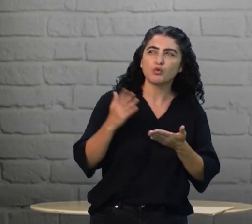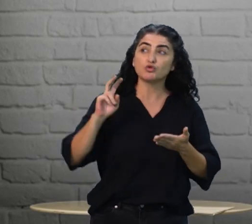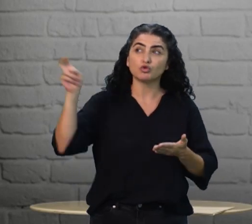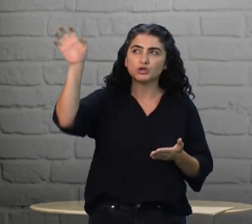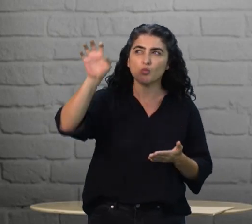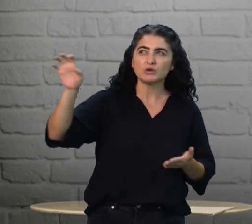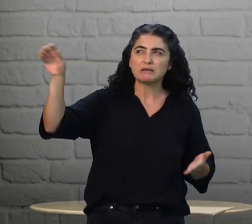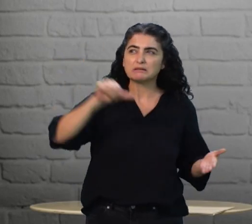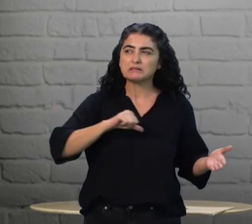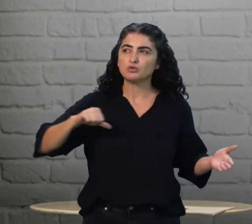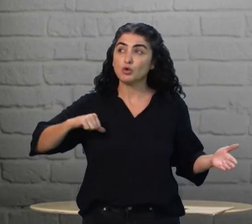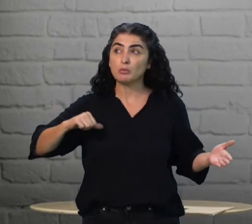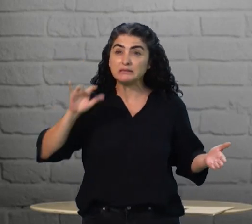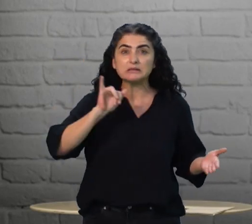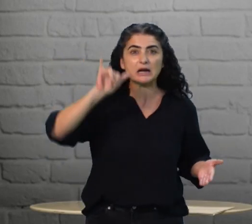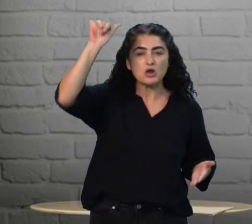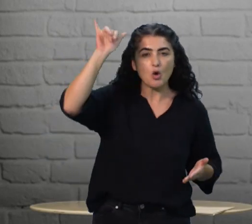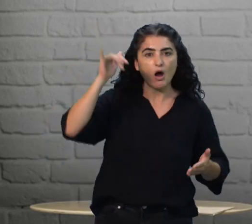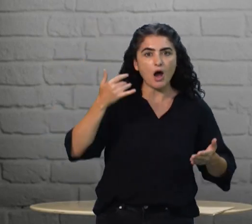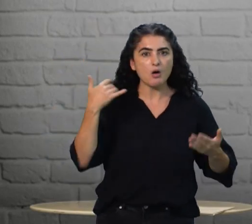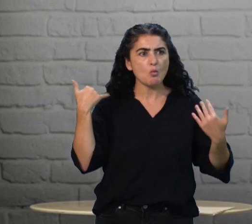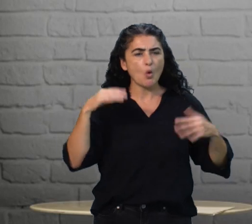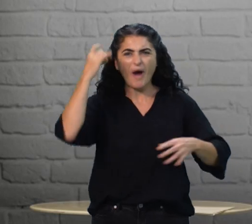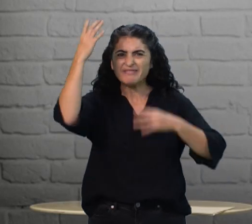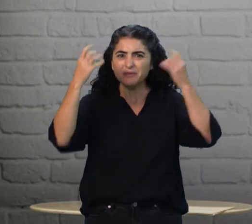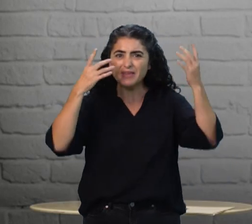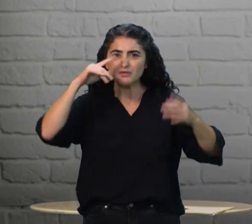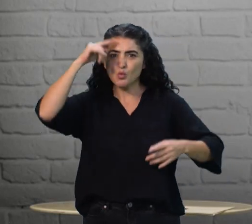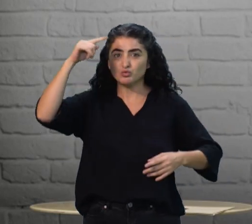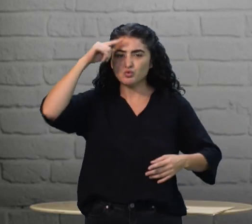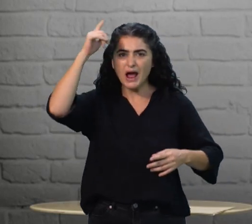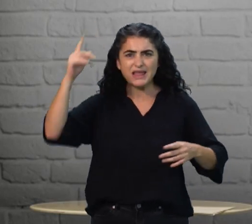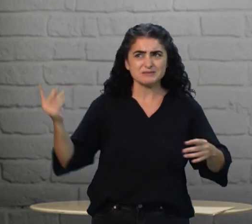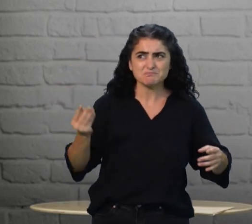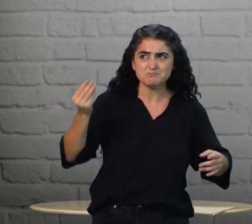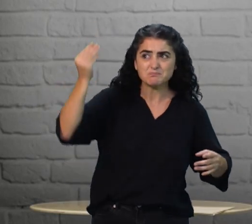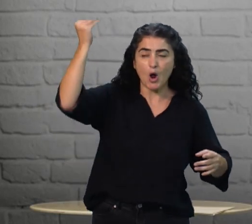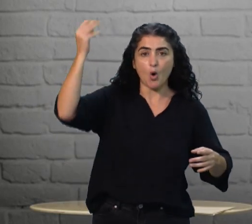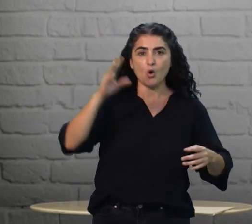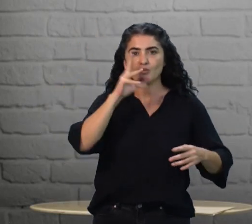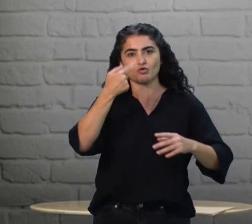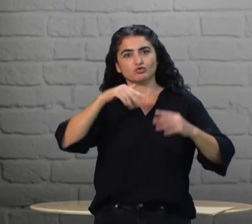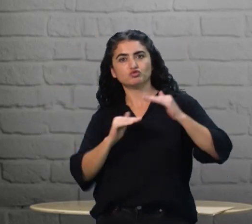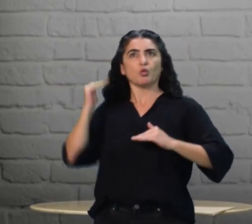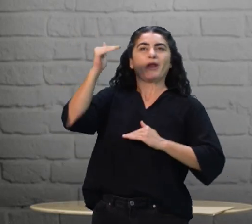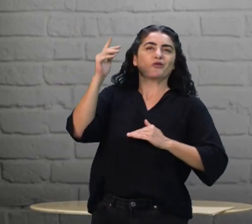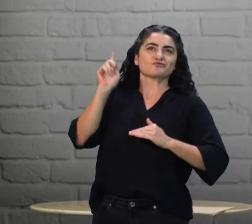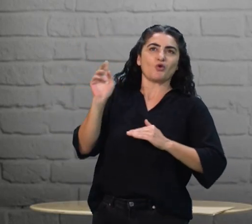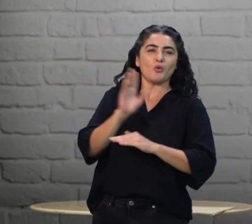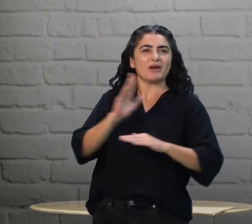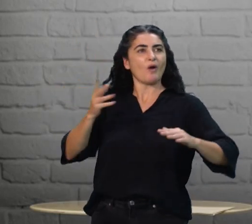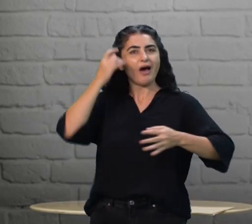actividad muy muy superior no muy superior de que seamos superiores sino de actividad activa no